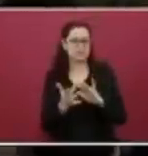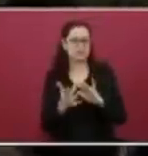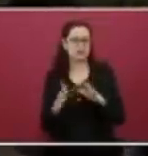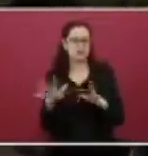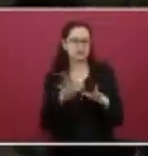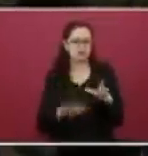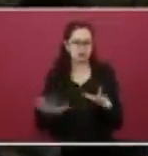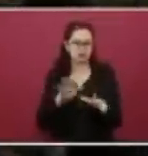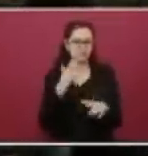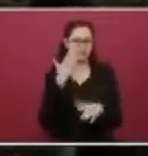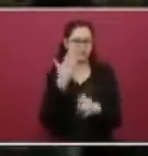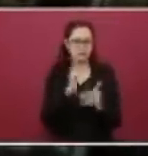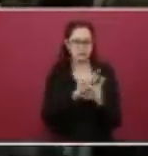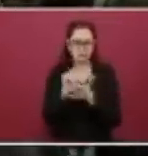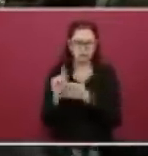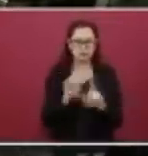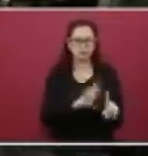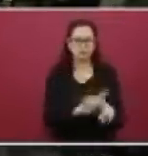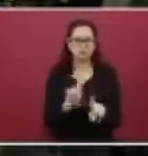nos ven